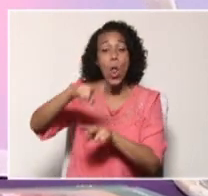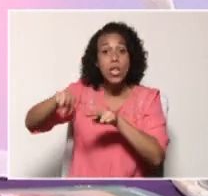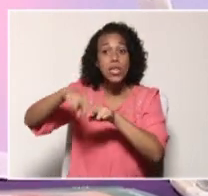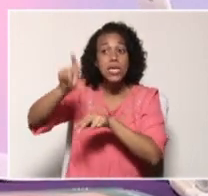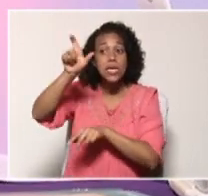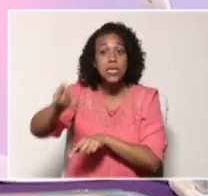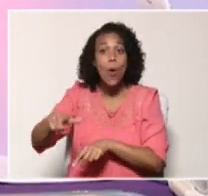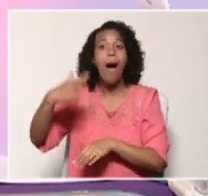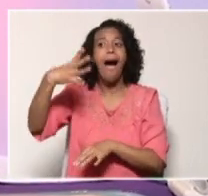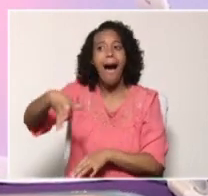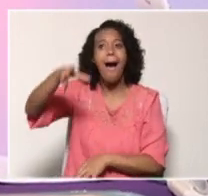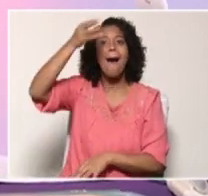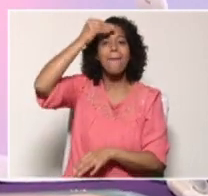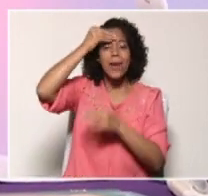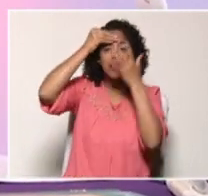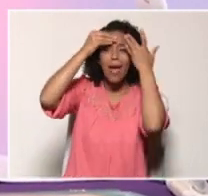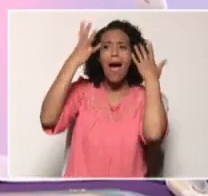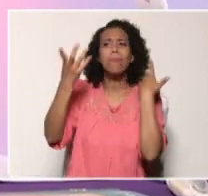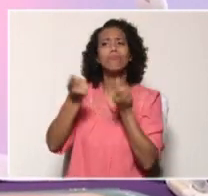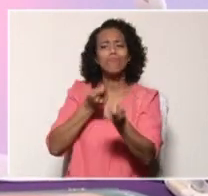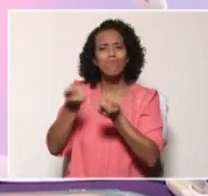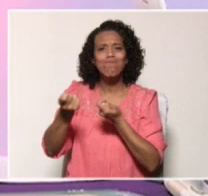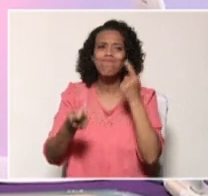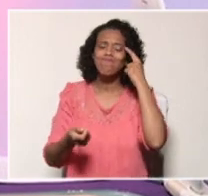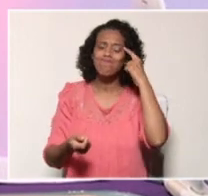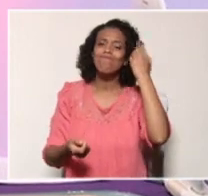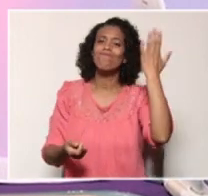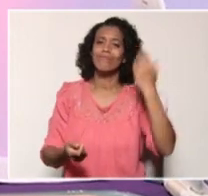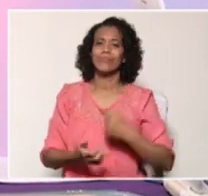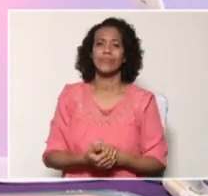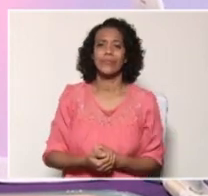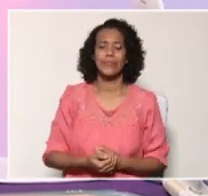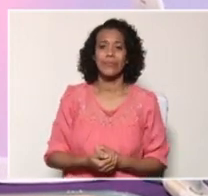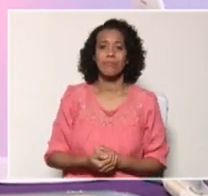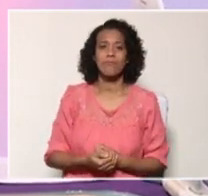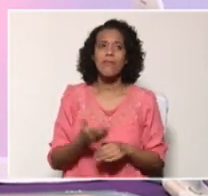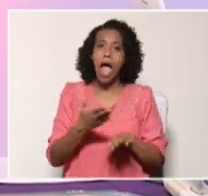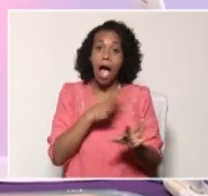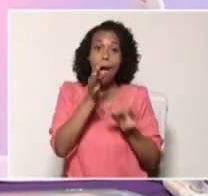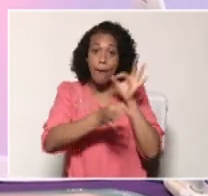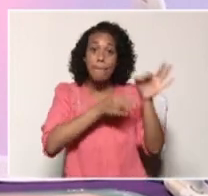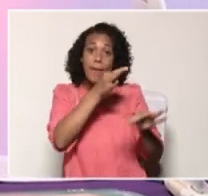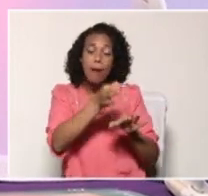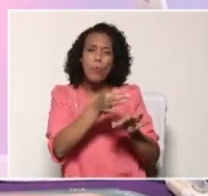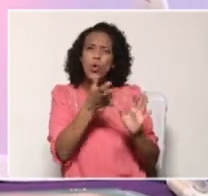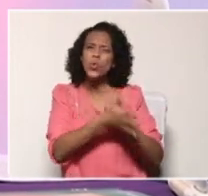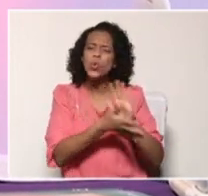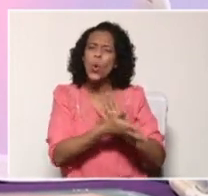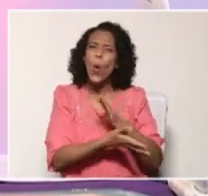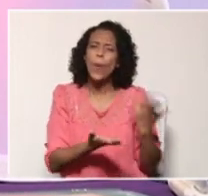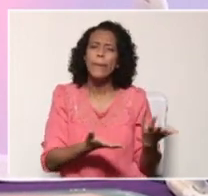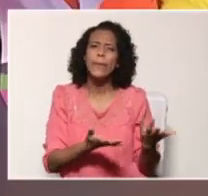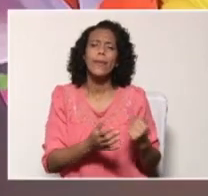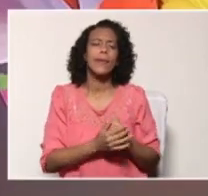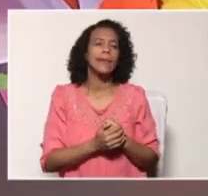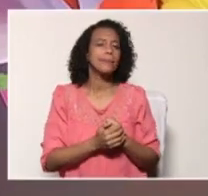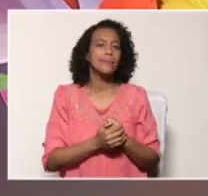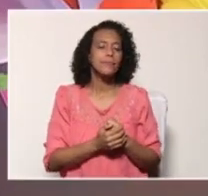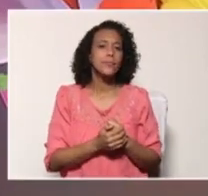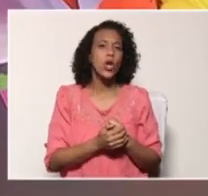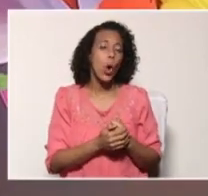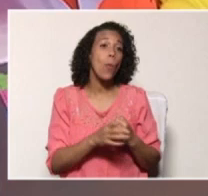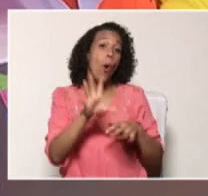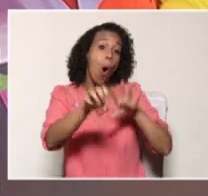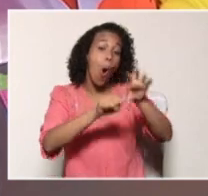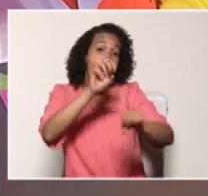nuestras estudiantes deben manejar sobre los alimentos. Ya hablamos en este momento, hablamos de cómo